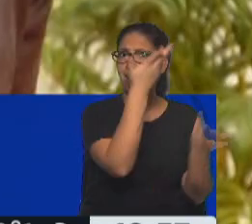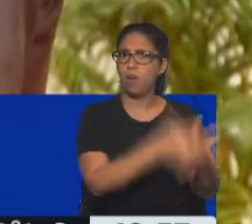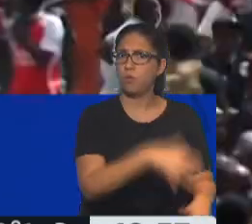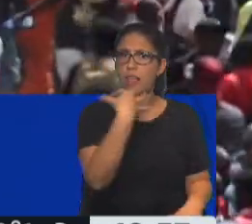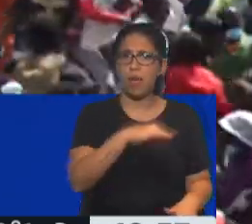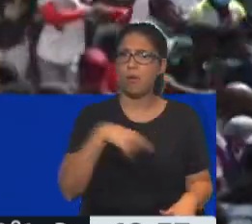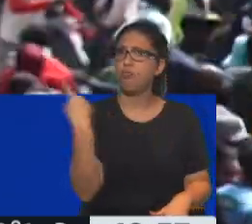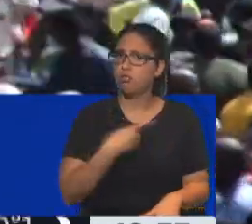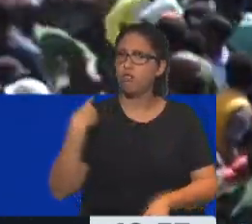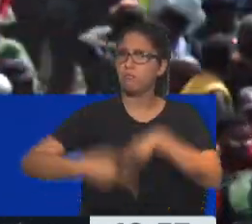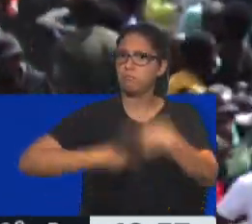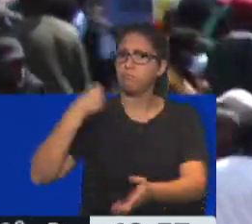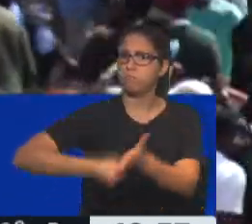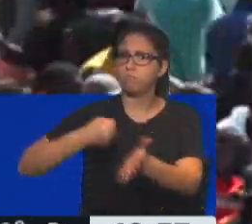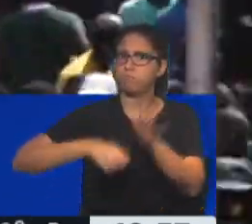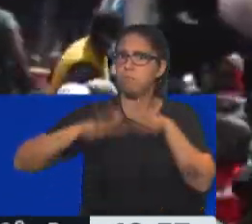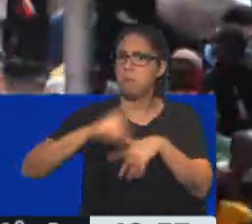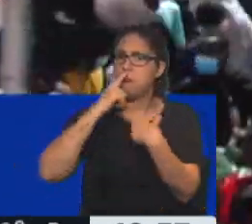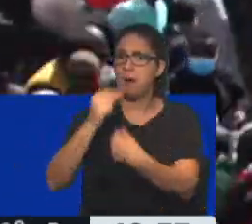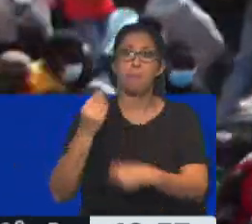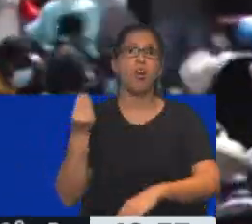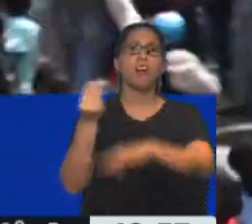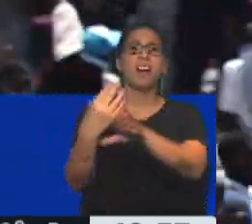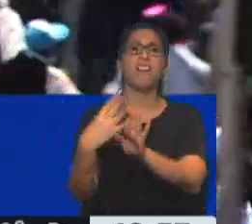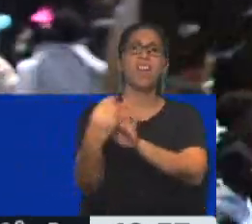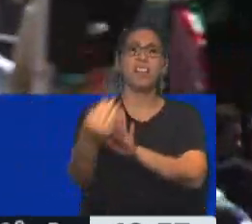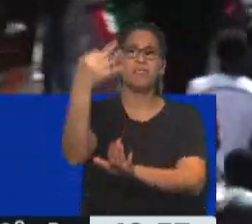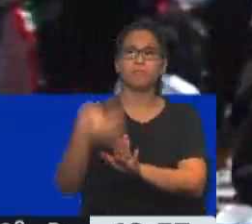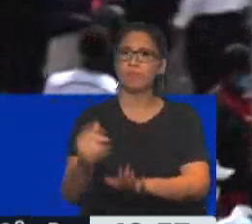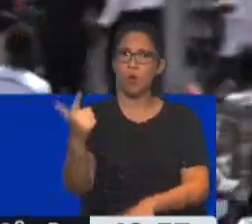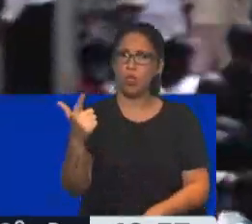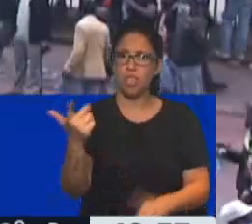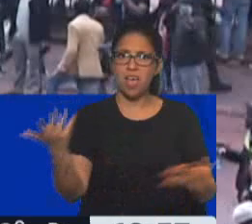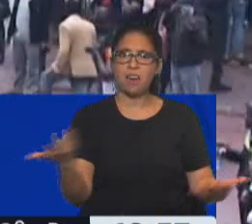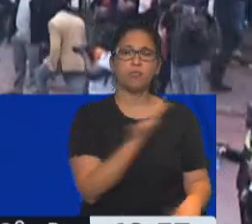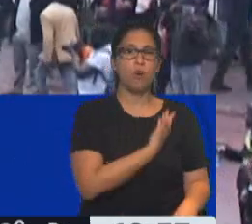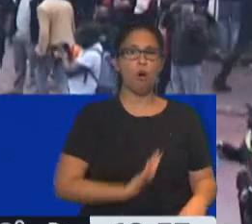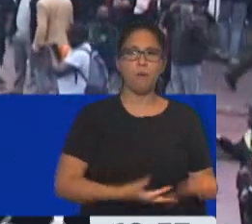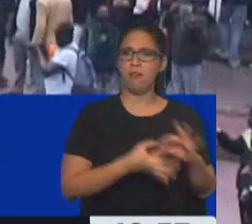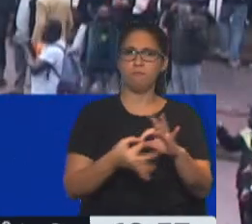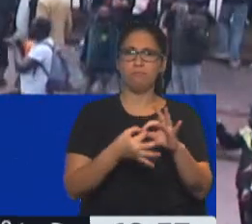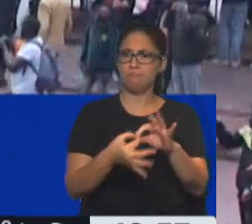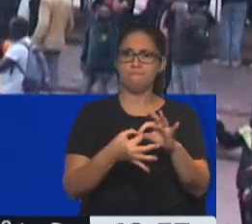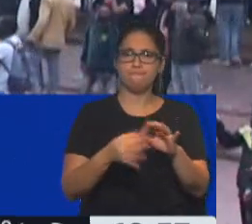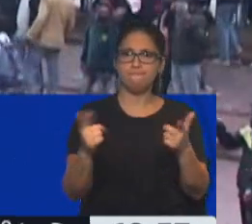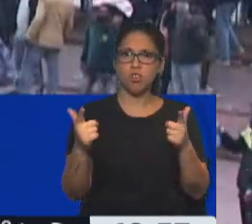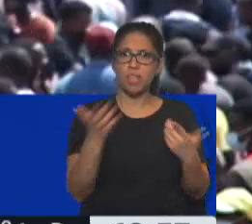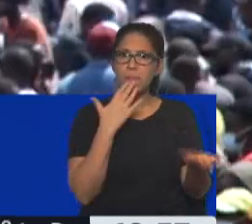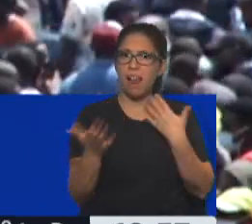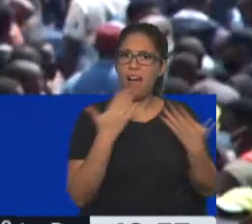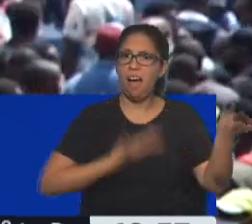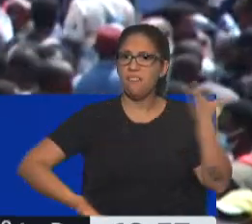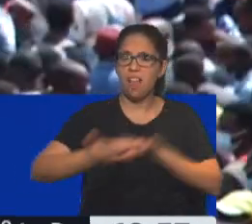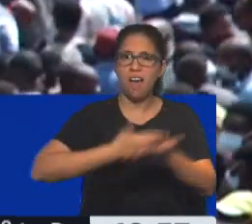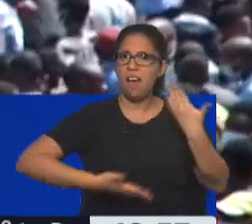protestas. Sin un referente que los conduzca, el gobierno no tiene interlocución con los sectores movilizados, constituidos en buena